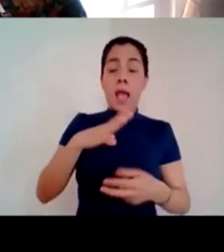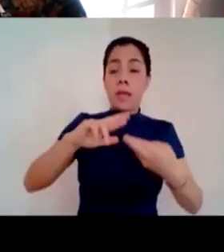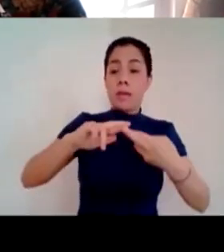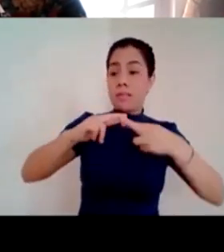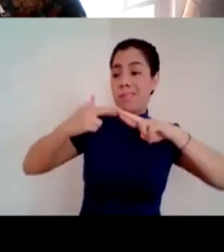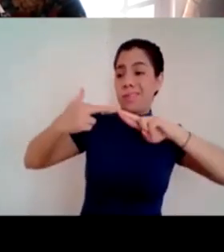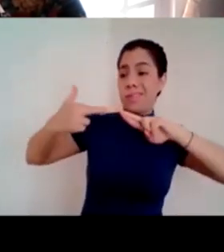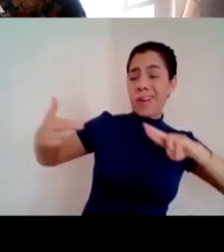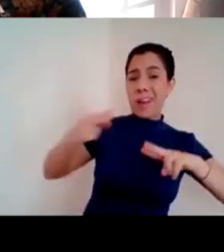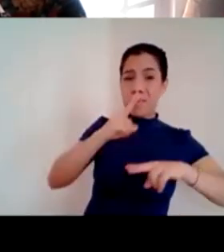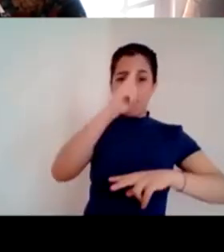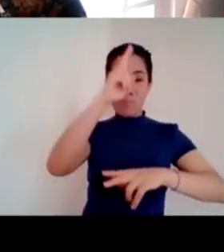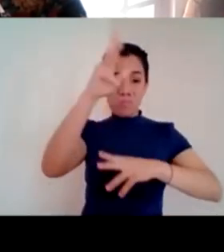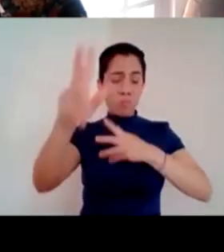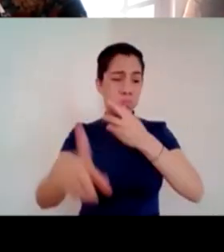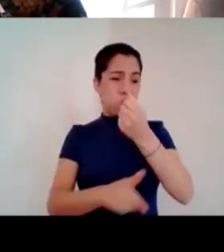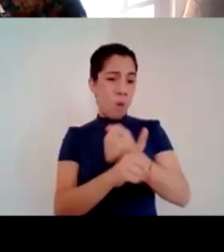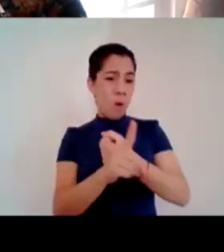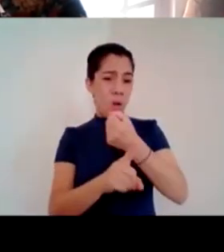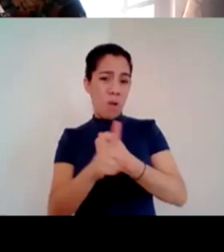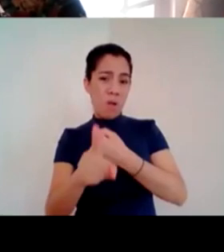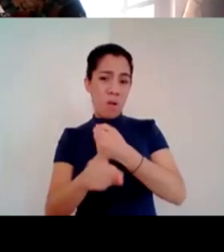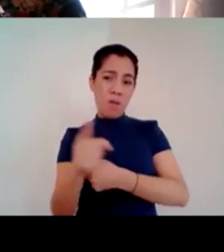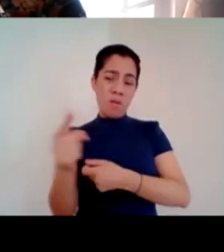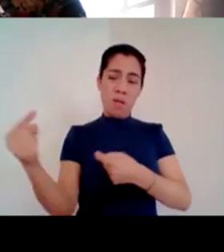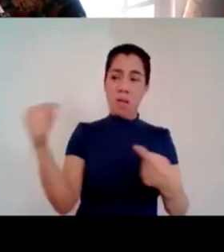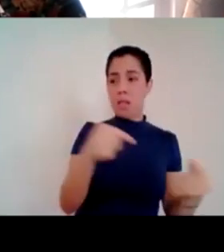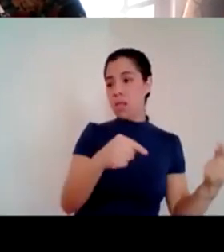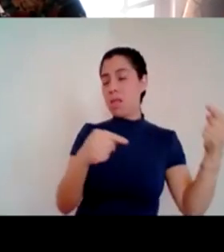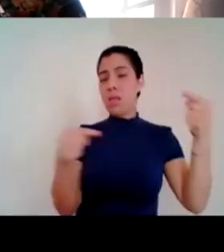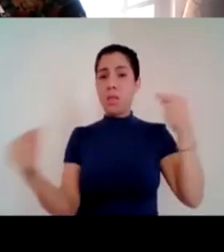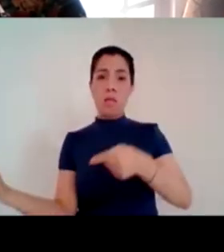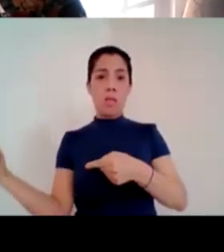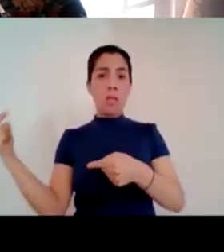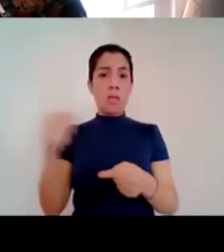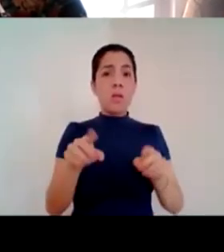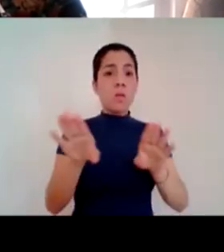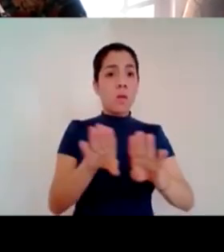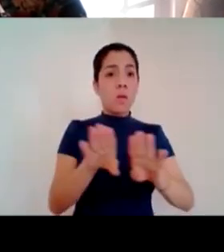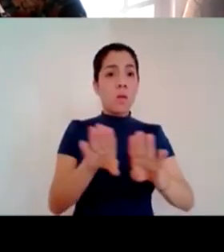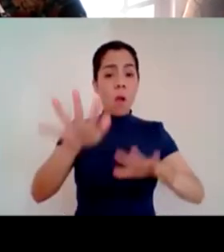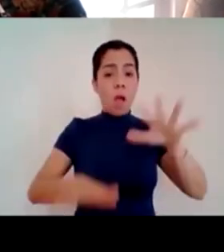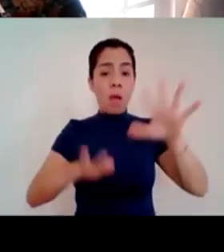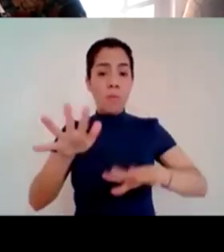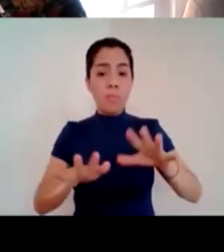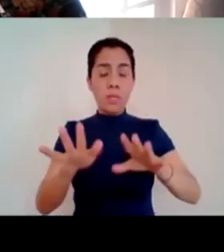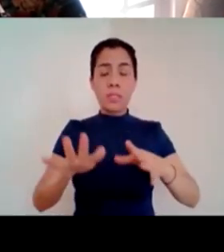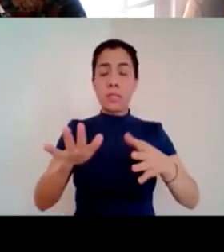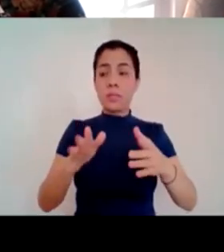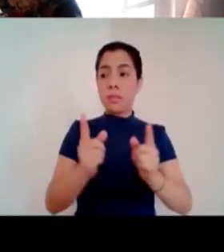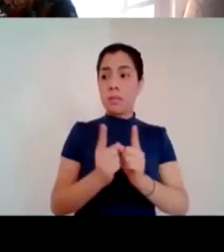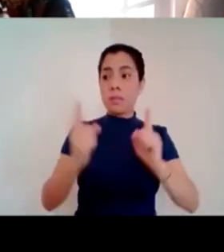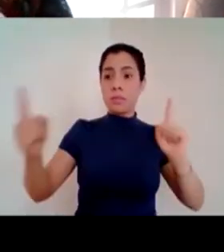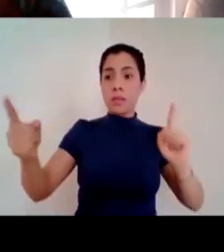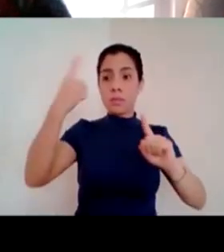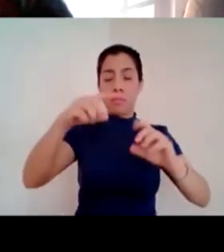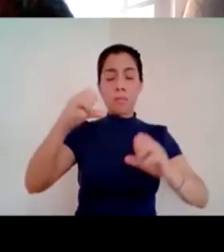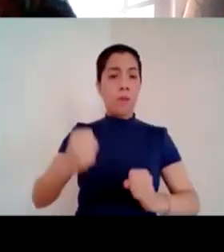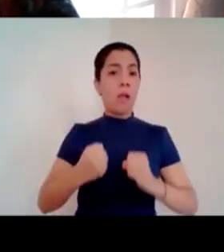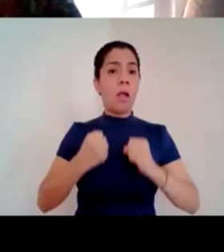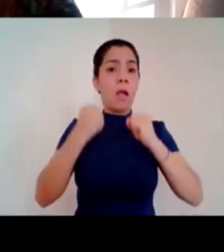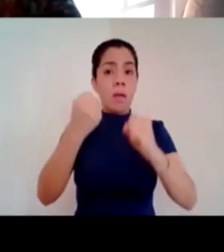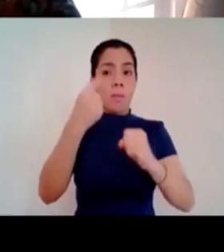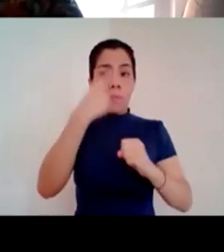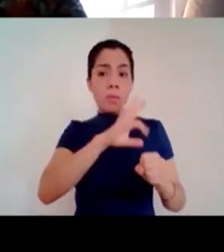hay solamente una distancia que se ejerce con poder para manejar sino que de